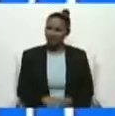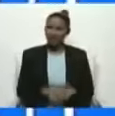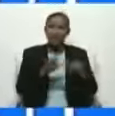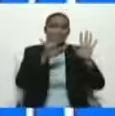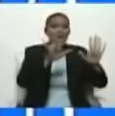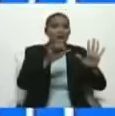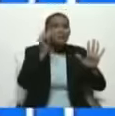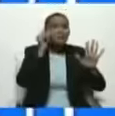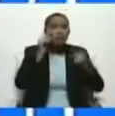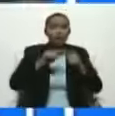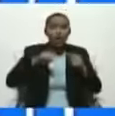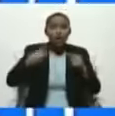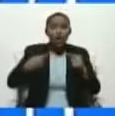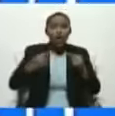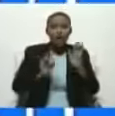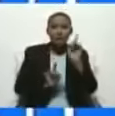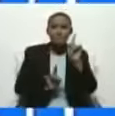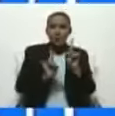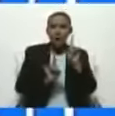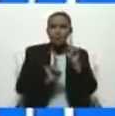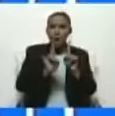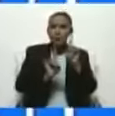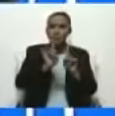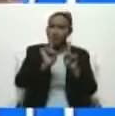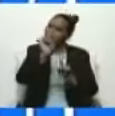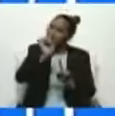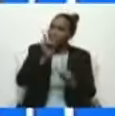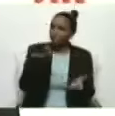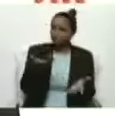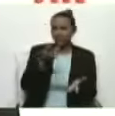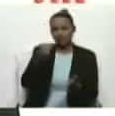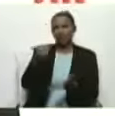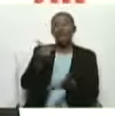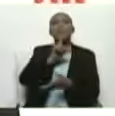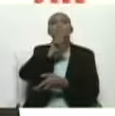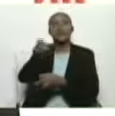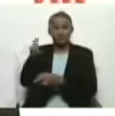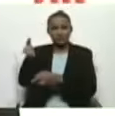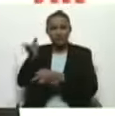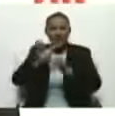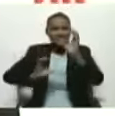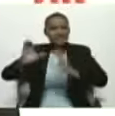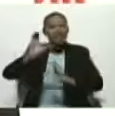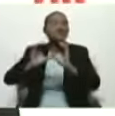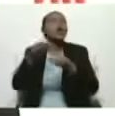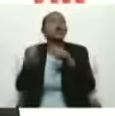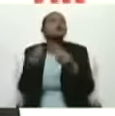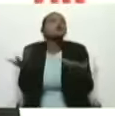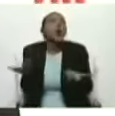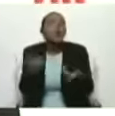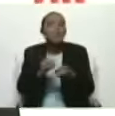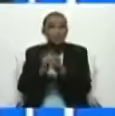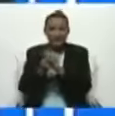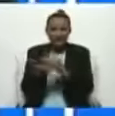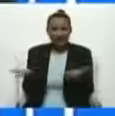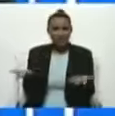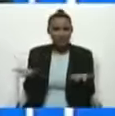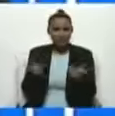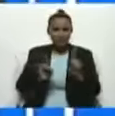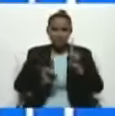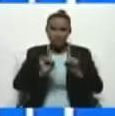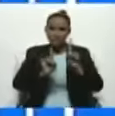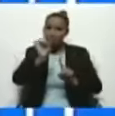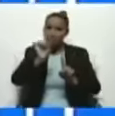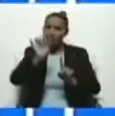día. Usted que es científica, doctora Gabriela, ¿cómo revierte esa tendencia? La tendencia